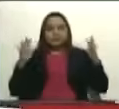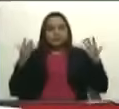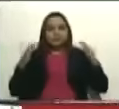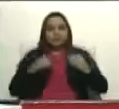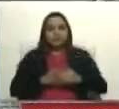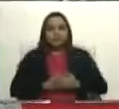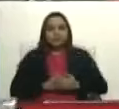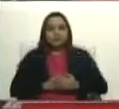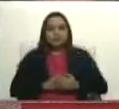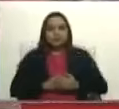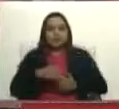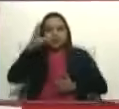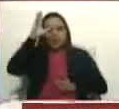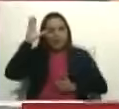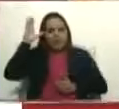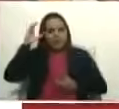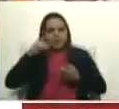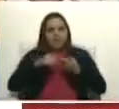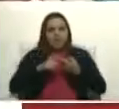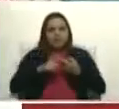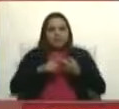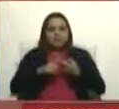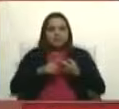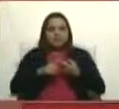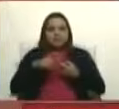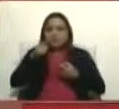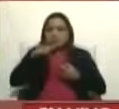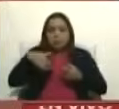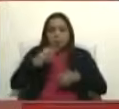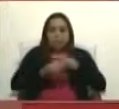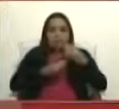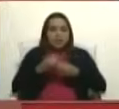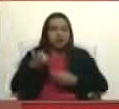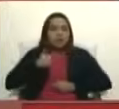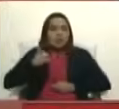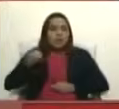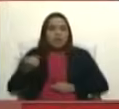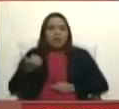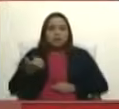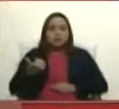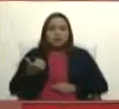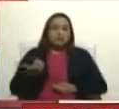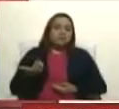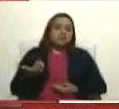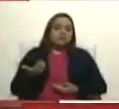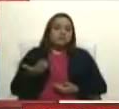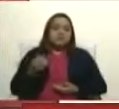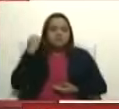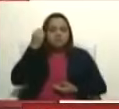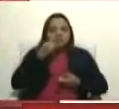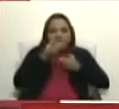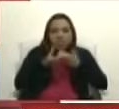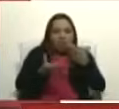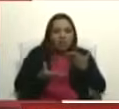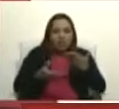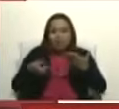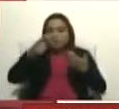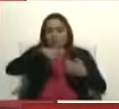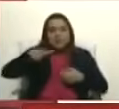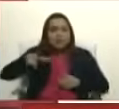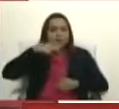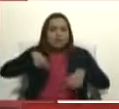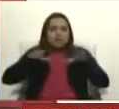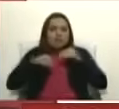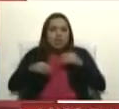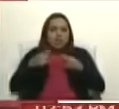Capriles, chatarrita, divide entre lo que tú quieras. A ti no te cree nadie. Nadie te cree. Luis Vicente León, tú siempre